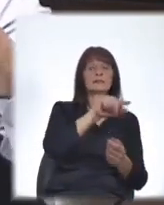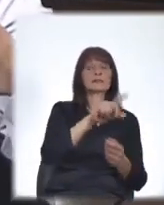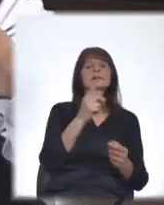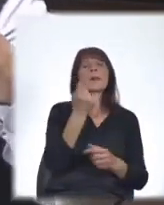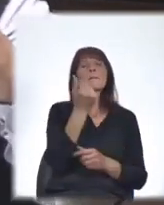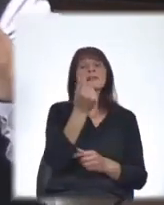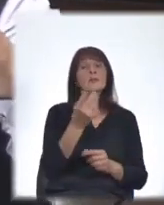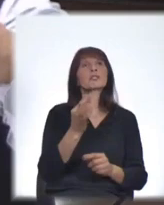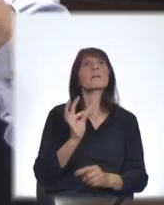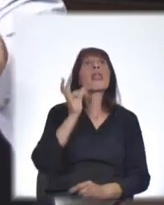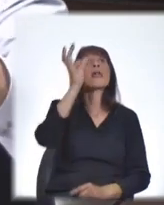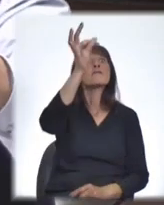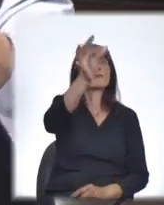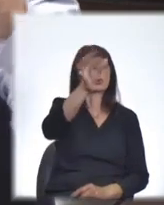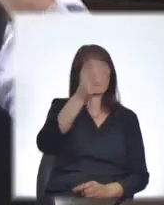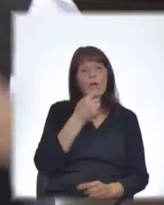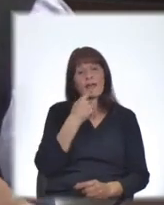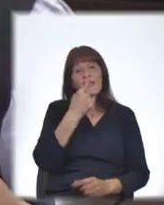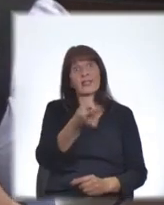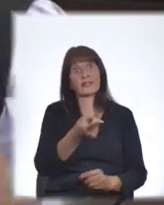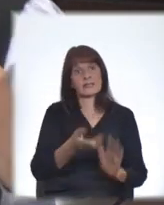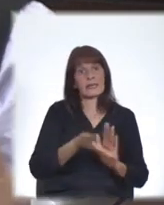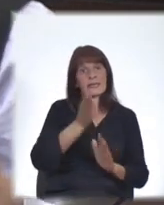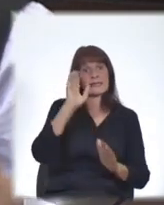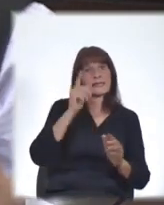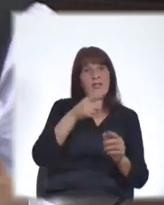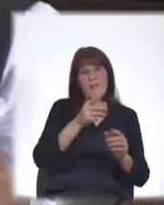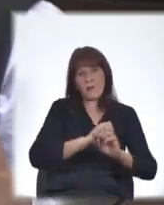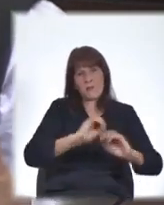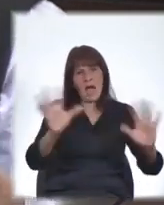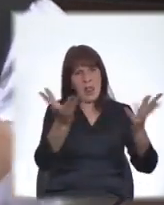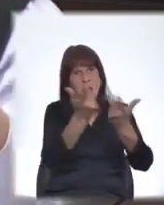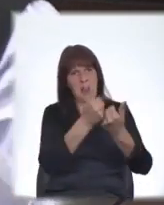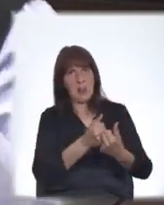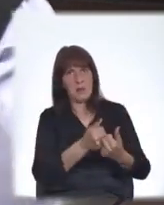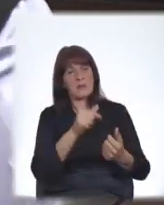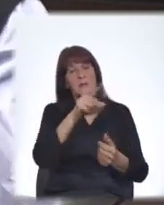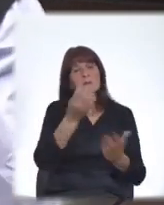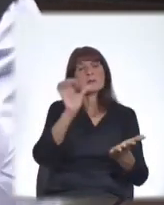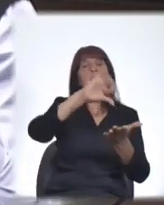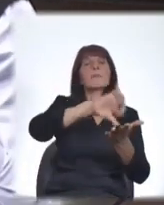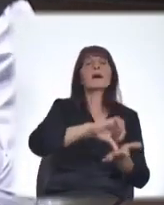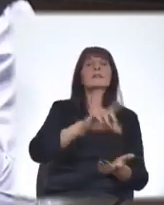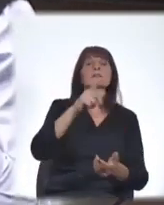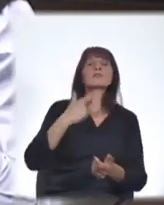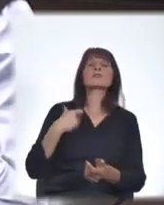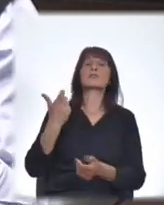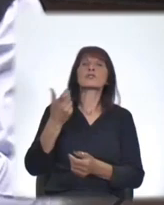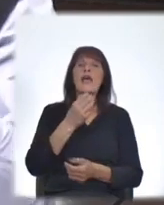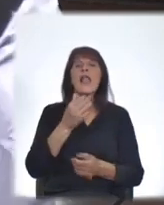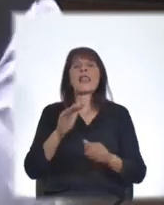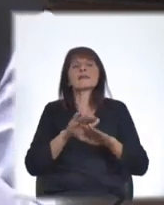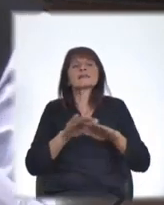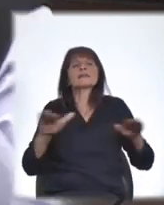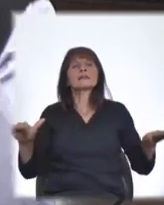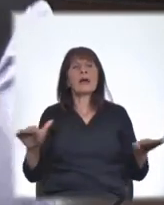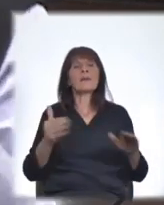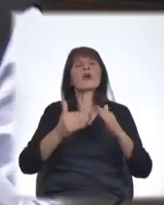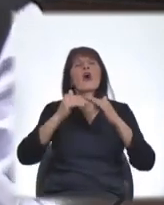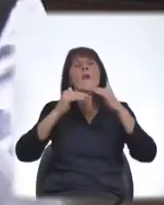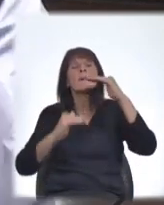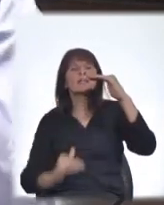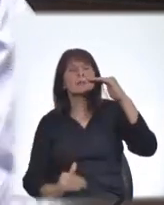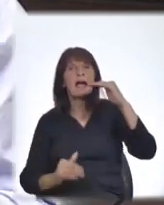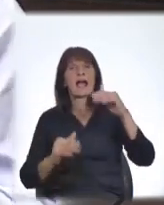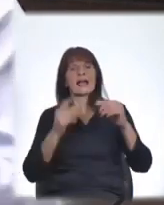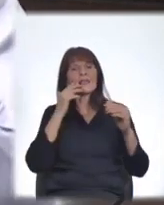hacia el futuro, del que se dice de que se heredó desastrosamente, es el país socialmente estable con la más baja